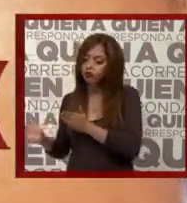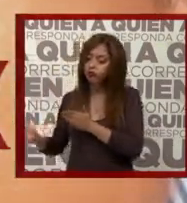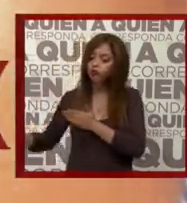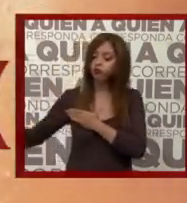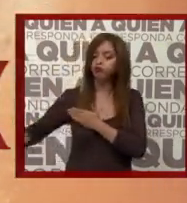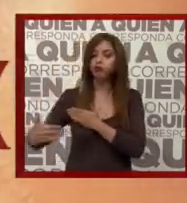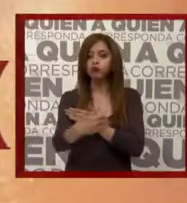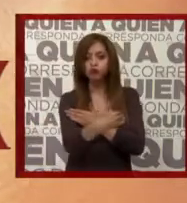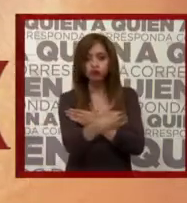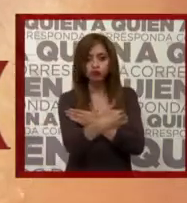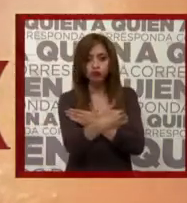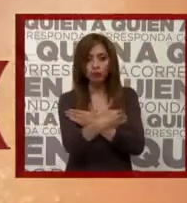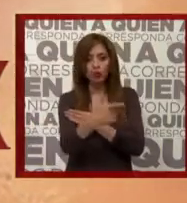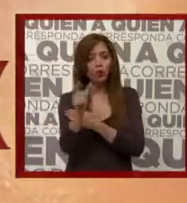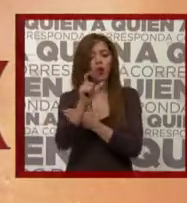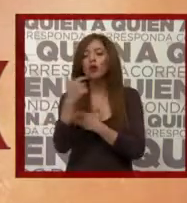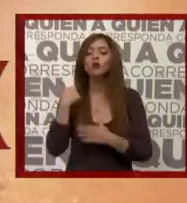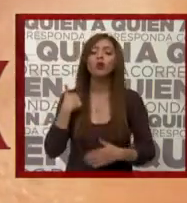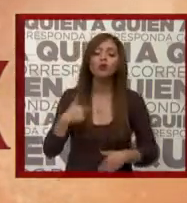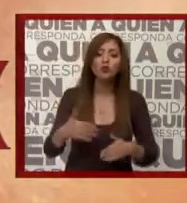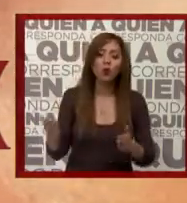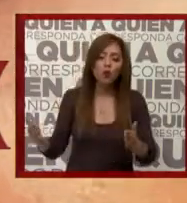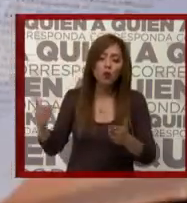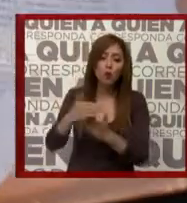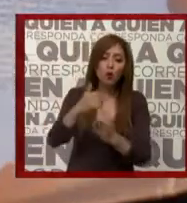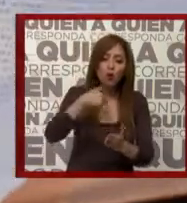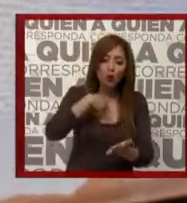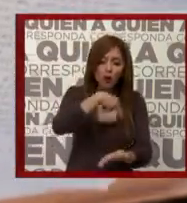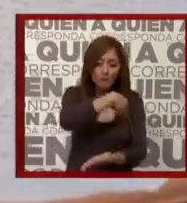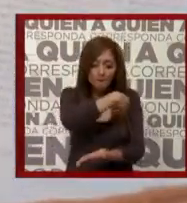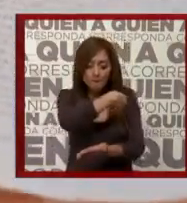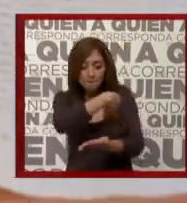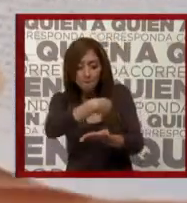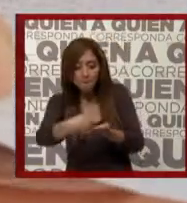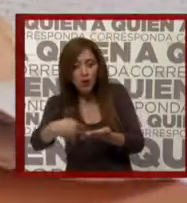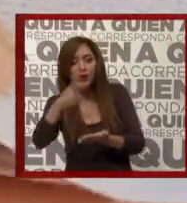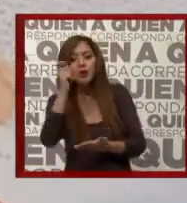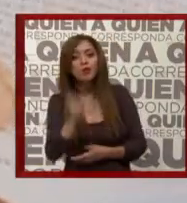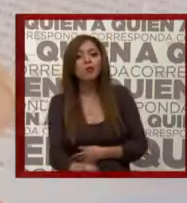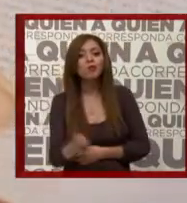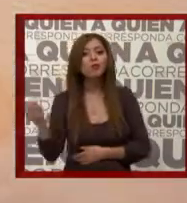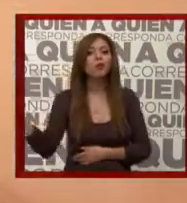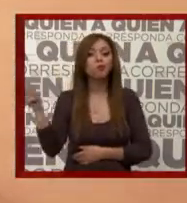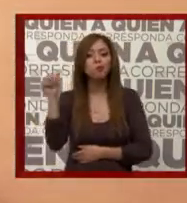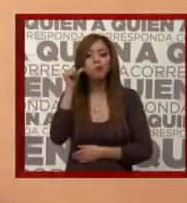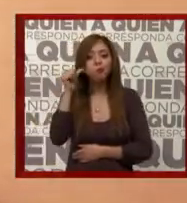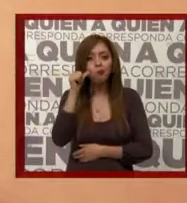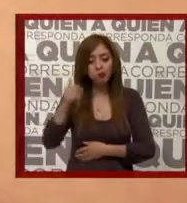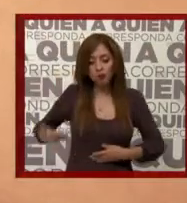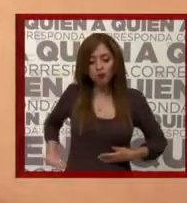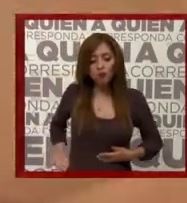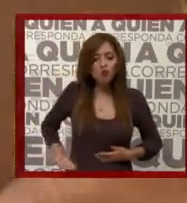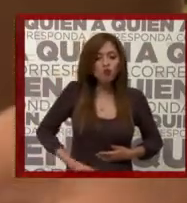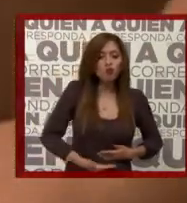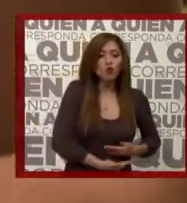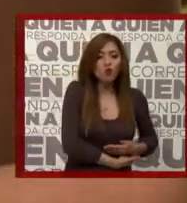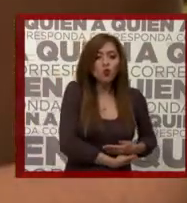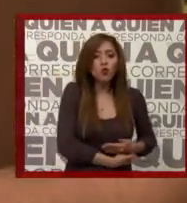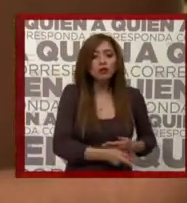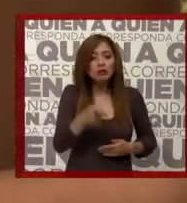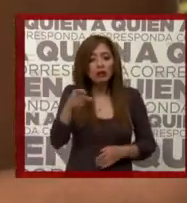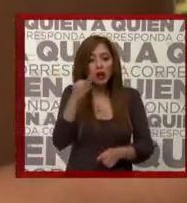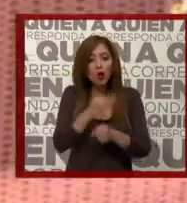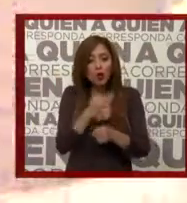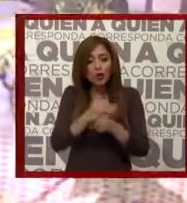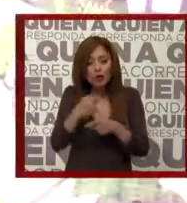derecha. Me cerró el paso y yo cuando caí, pues pasó la llanta en mi cadera. Esta situación lo tuvo al borde